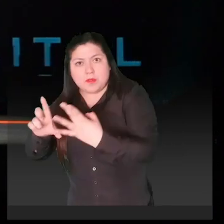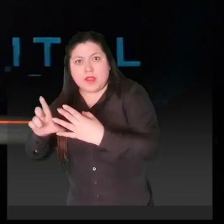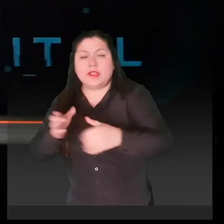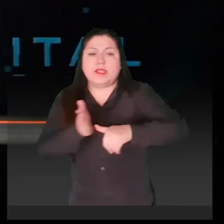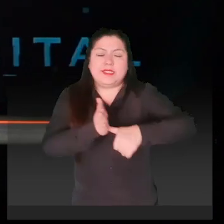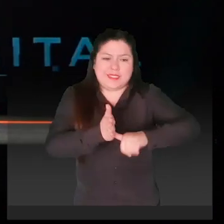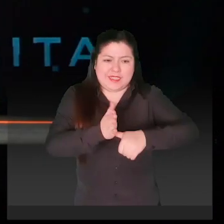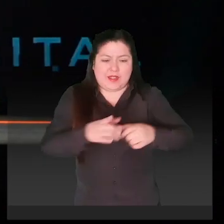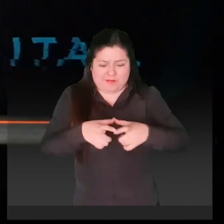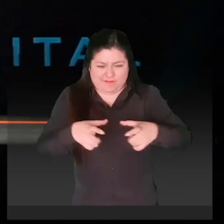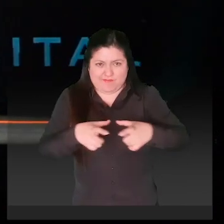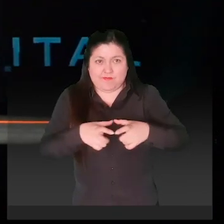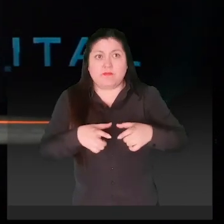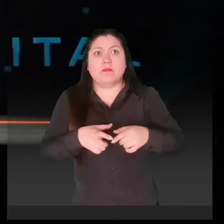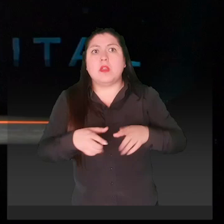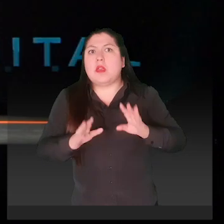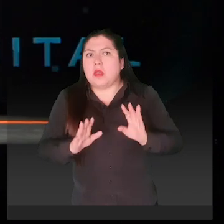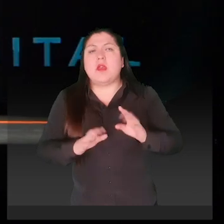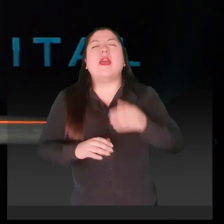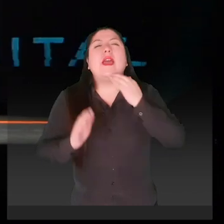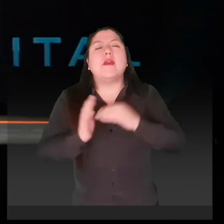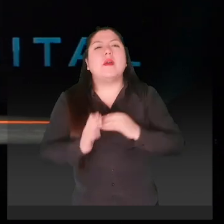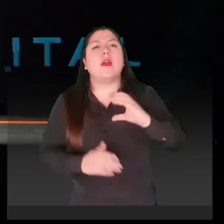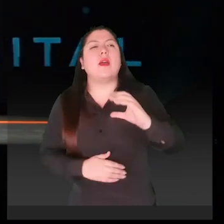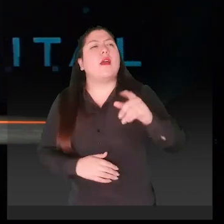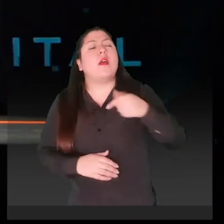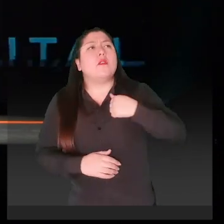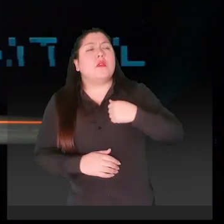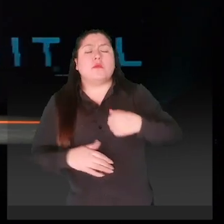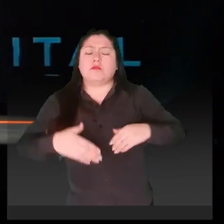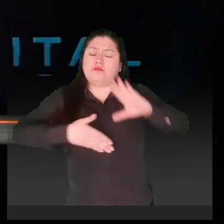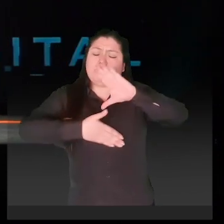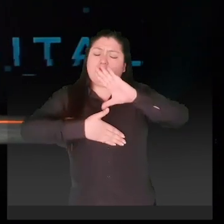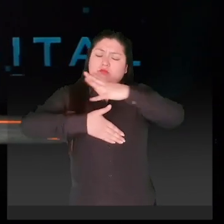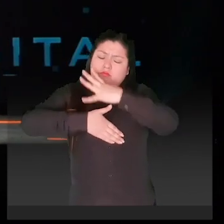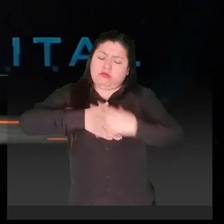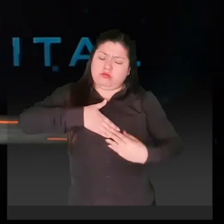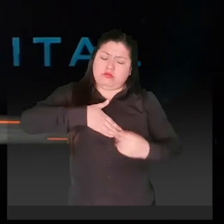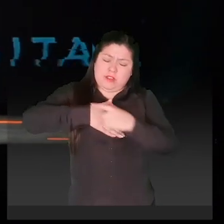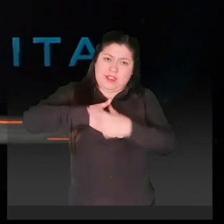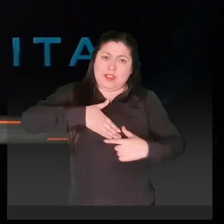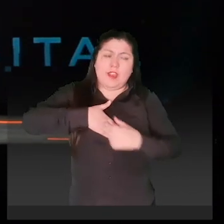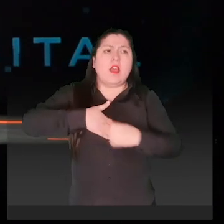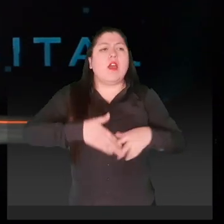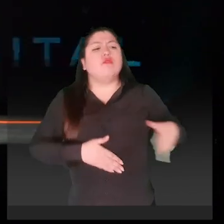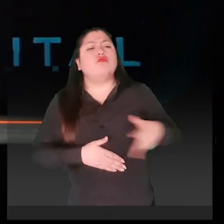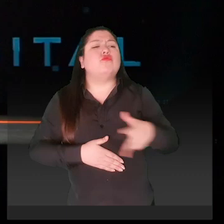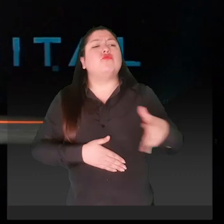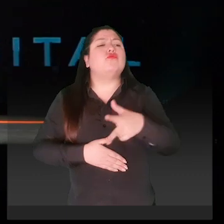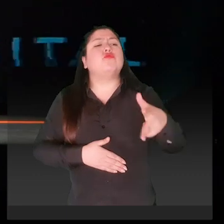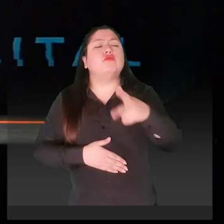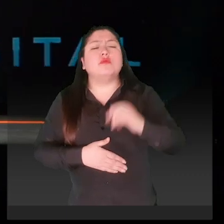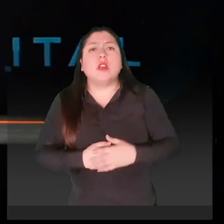no nos piden el pasaporte para viajar. La CAN, con la cédula podemos viajar, tiene el sistema de pasaporte para poder pasar